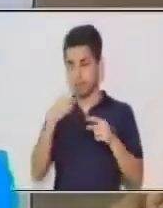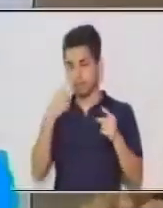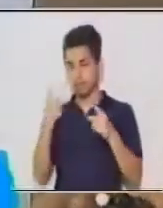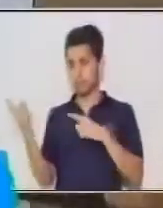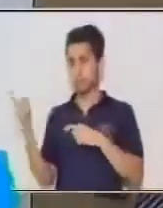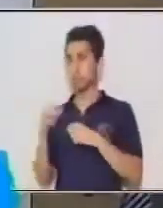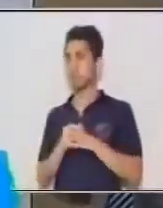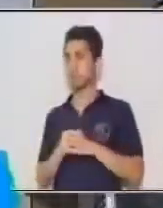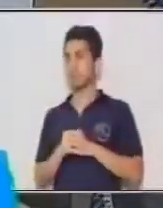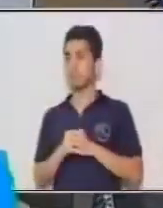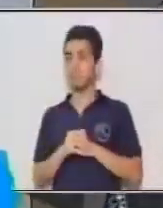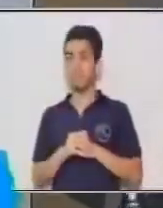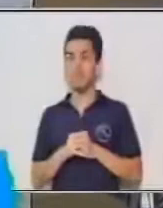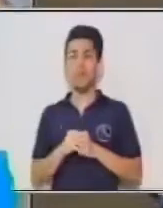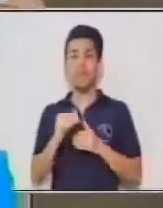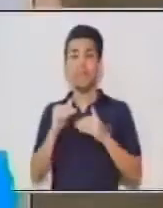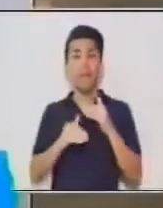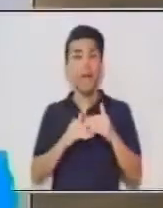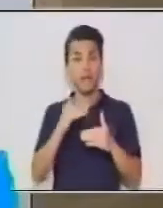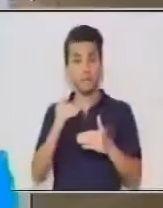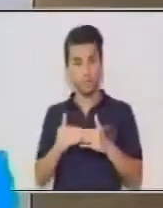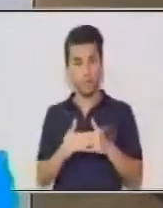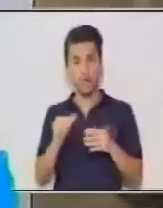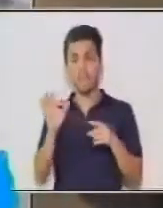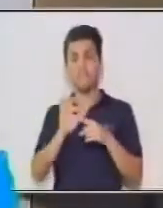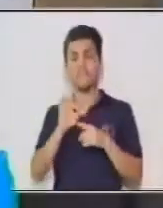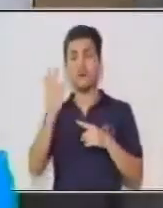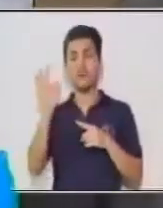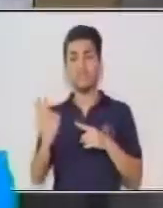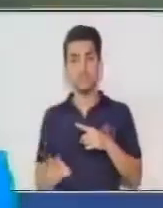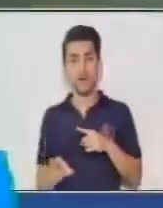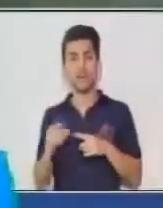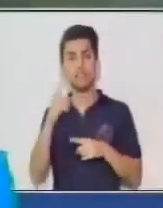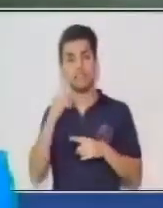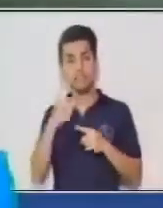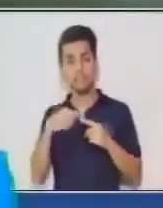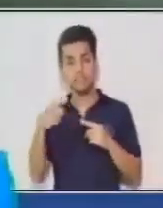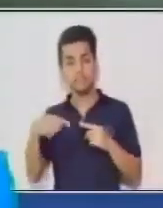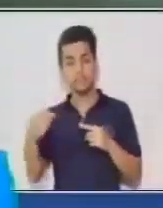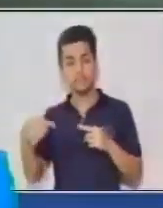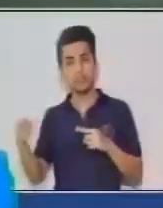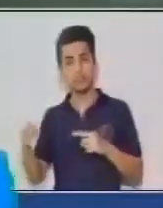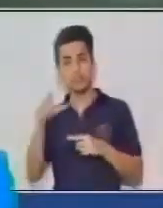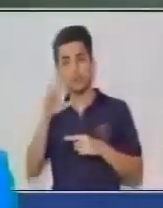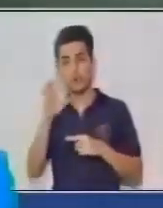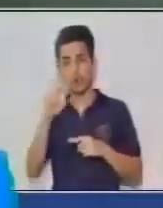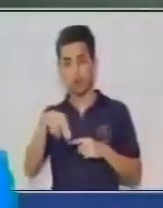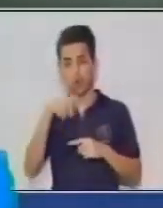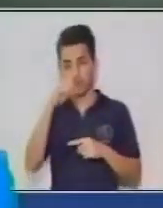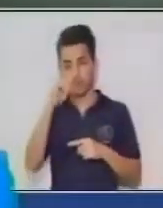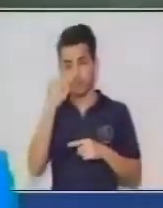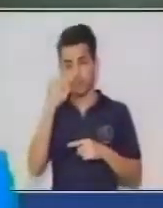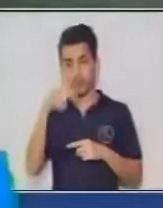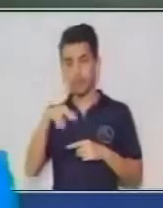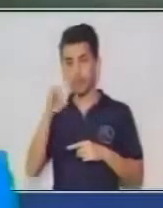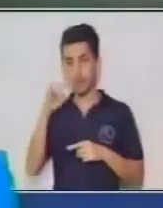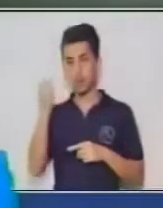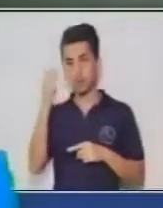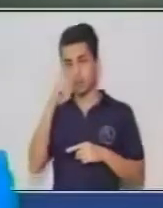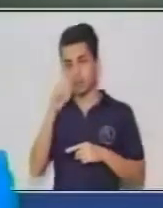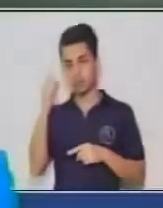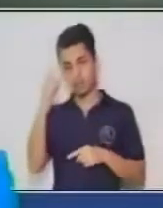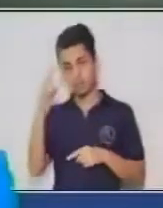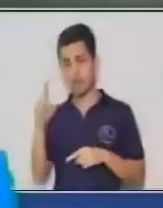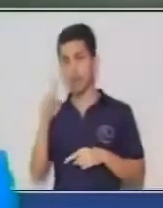continuación. Luego, las funciones son continuas en su dominio y la